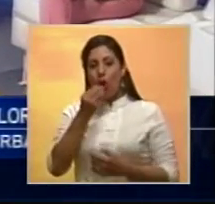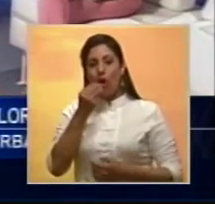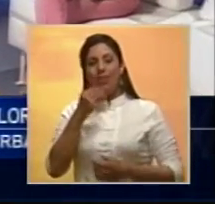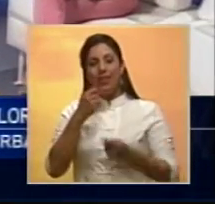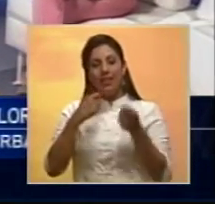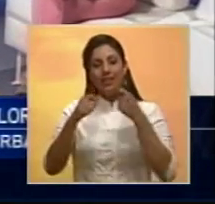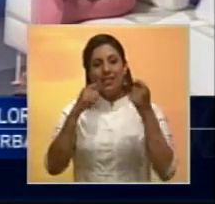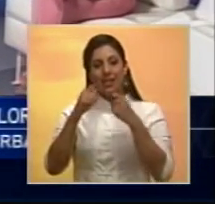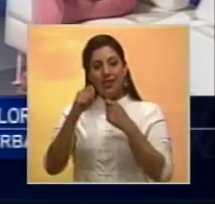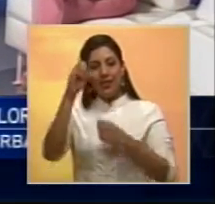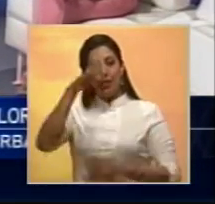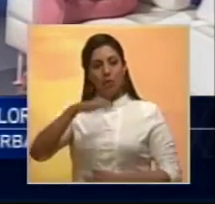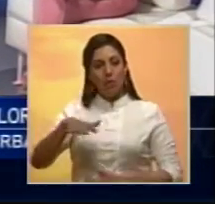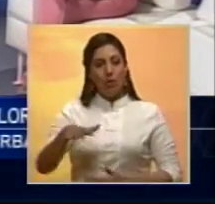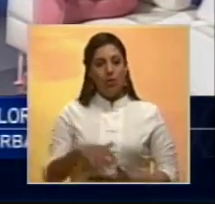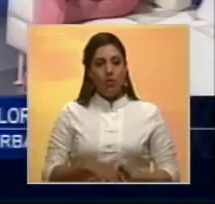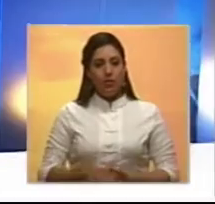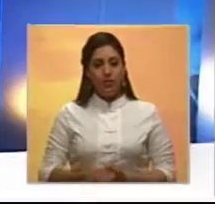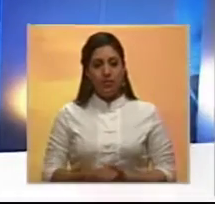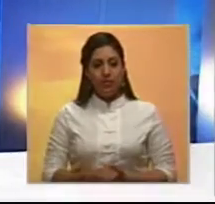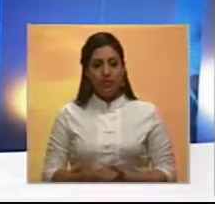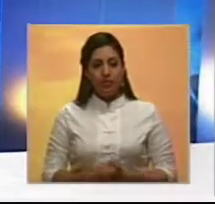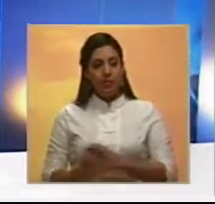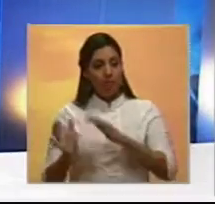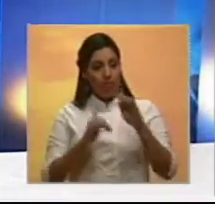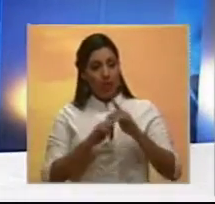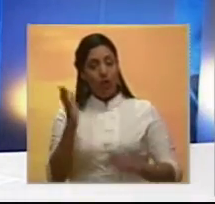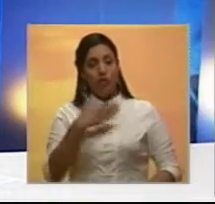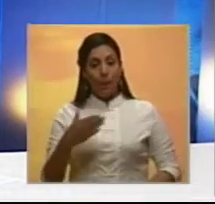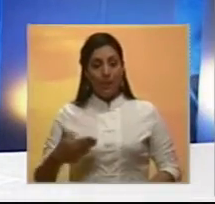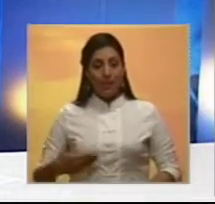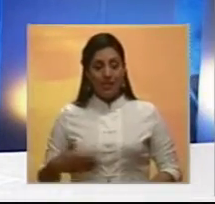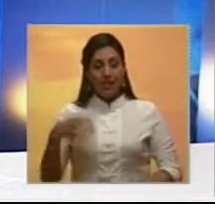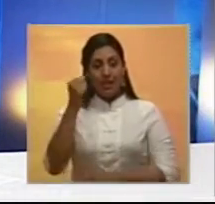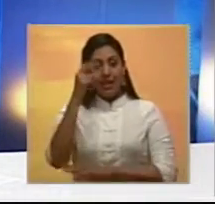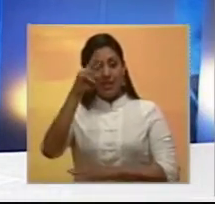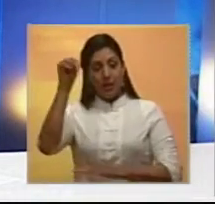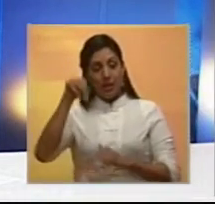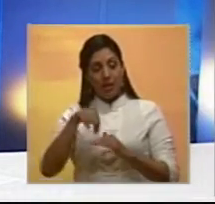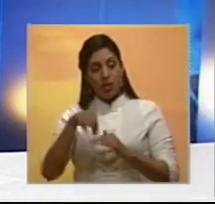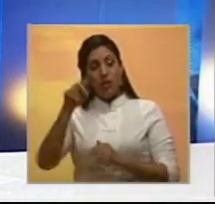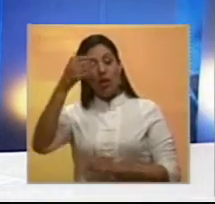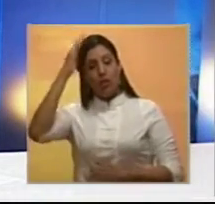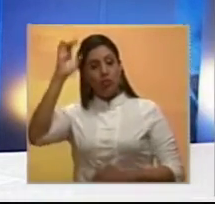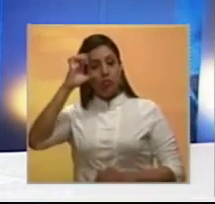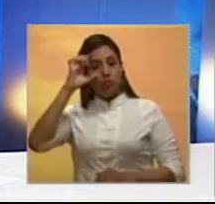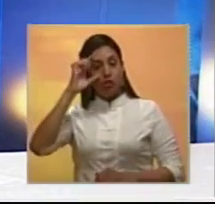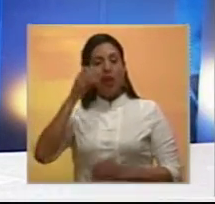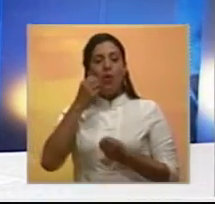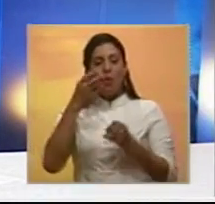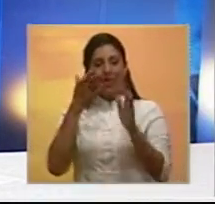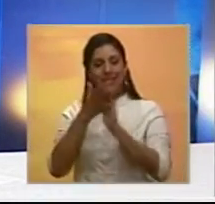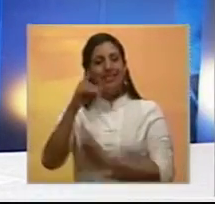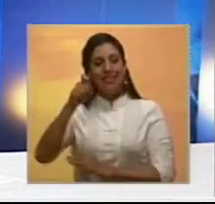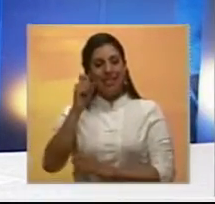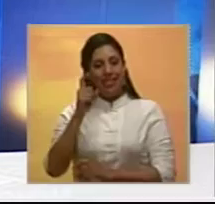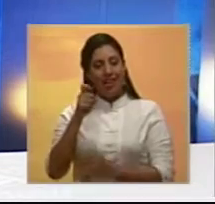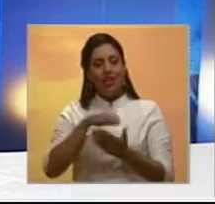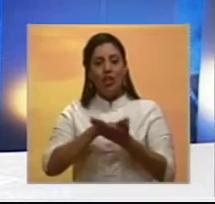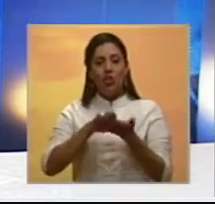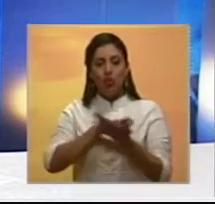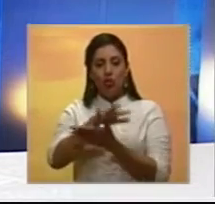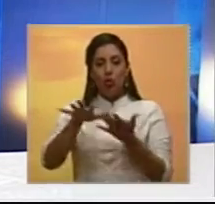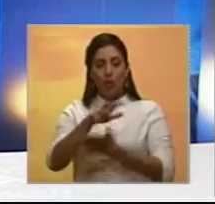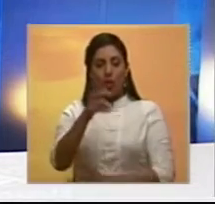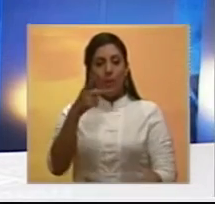que distribuirán a la población. El presidente de la Asamblea Nacional, Henry Ramos Ayub, asegura que es necesario resolver la